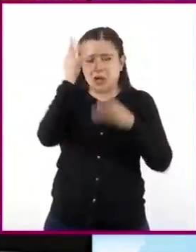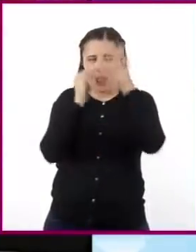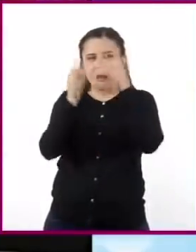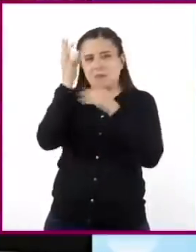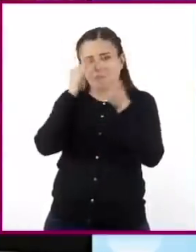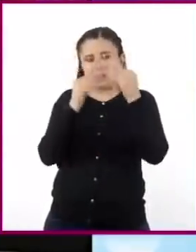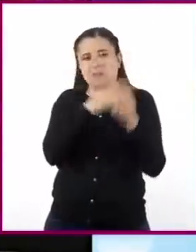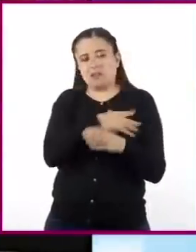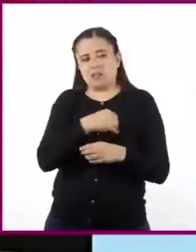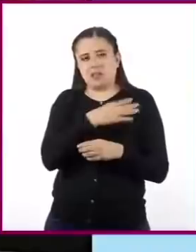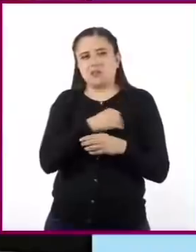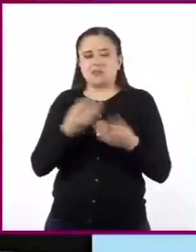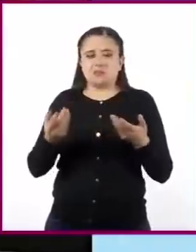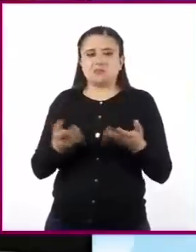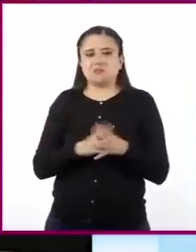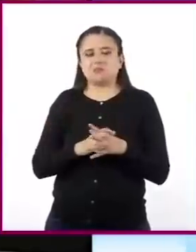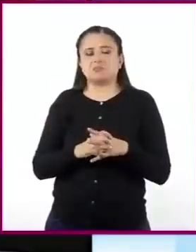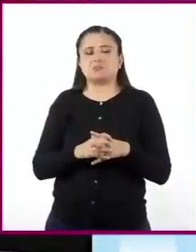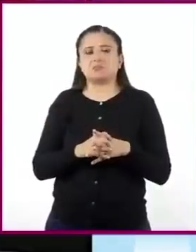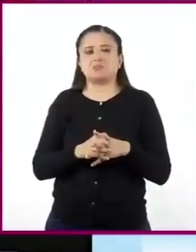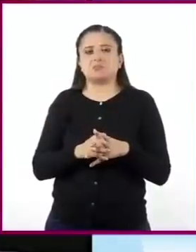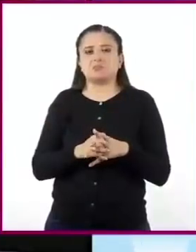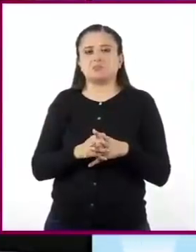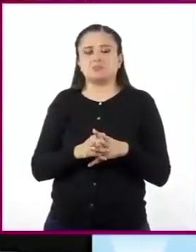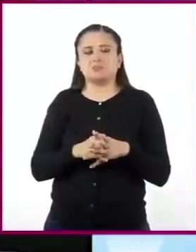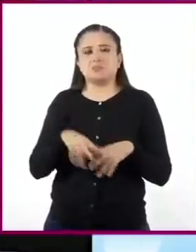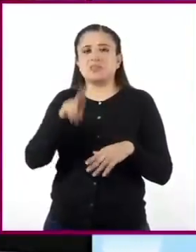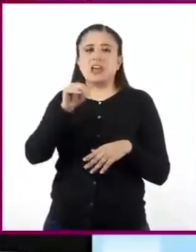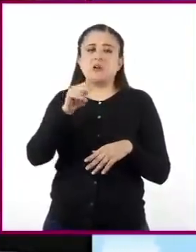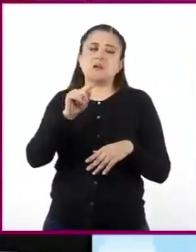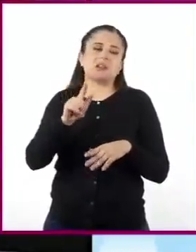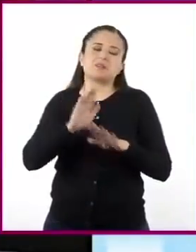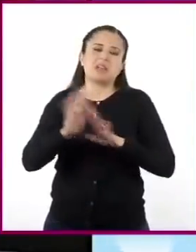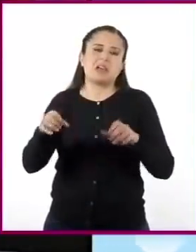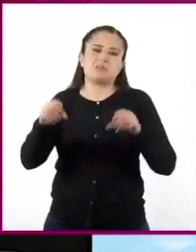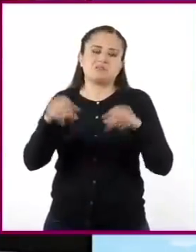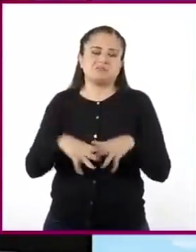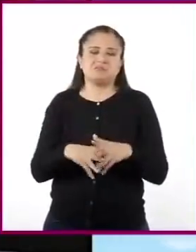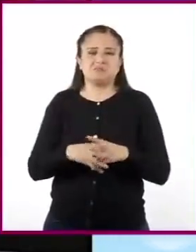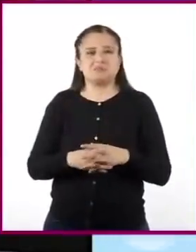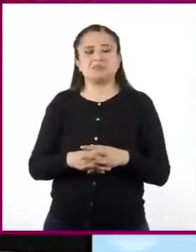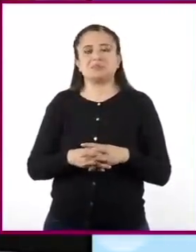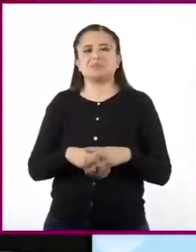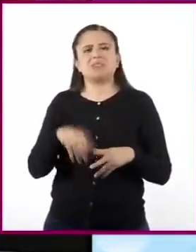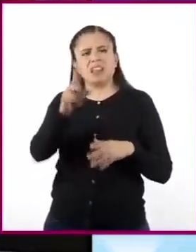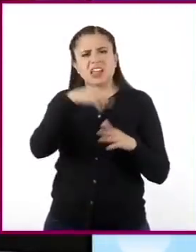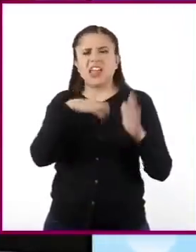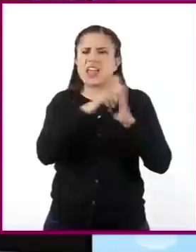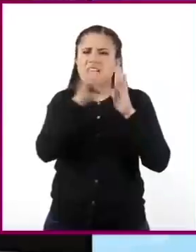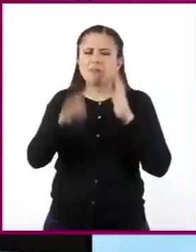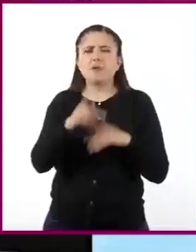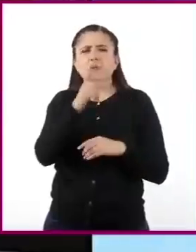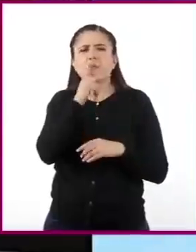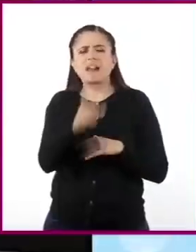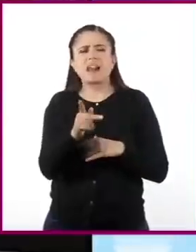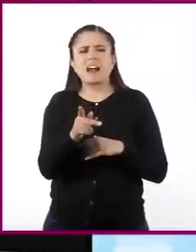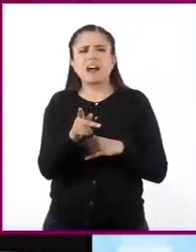aprendiendo. Y no, ya el náhuatl no. ¿Nos podría dar algunos ejemplos de aquellas palabras